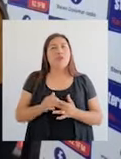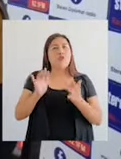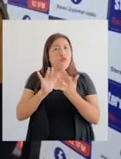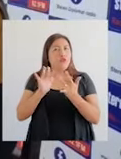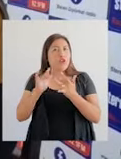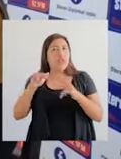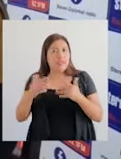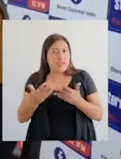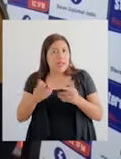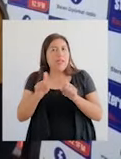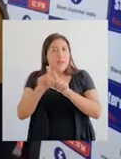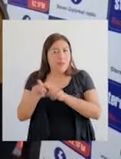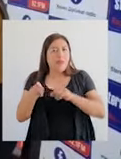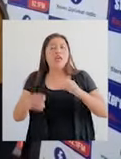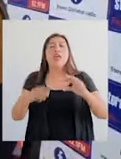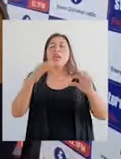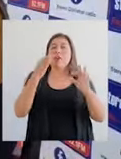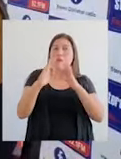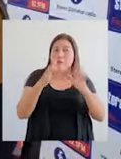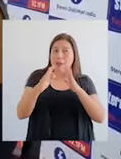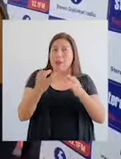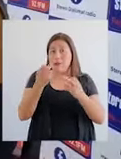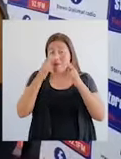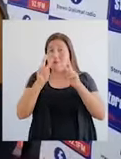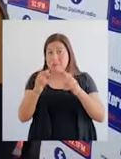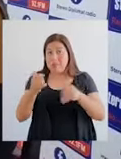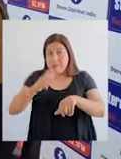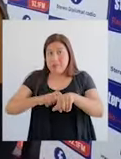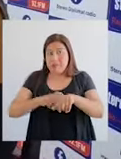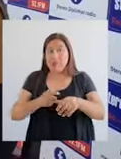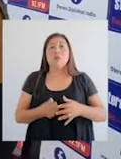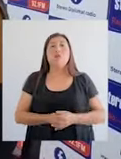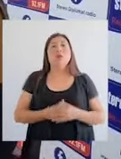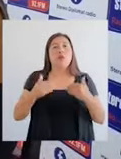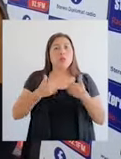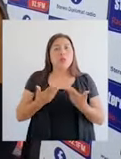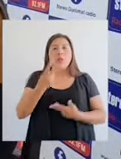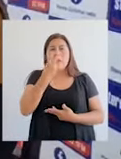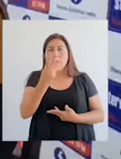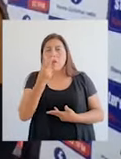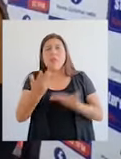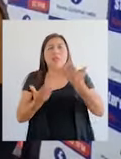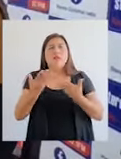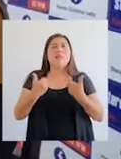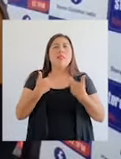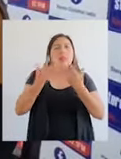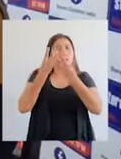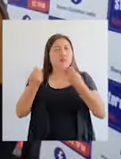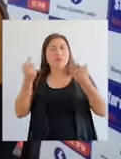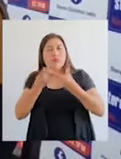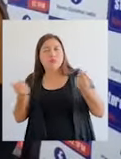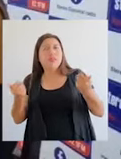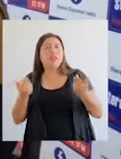95.7. Estamos en redes sociales que nos están viendo en este momento por Facebook. Y bueno, pues estamos para poder absorber incluso algunas consultas